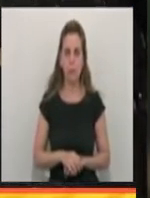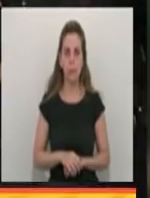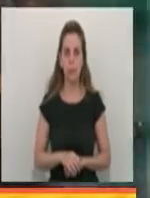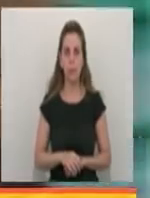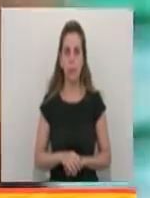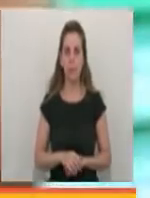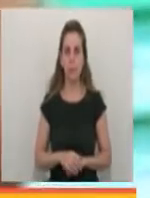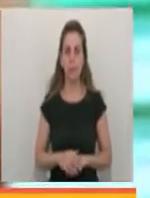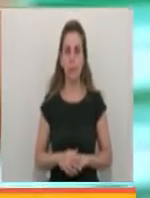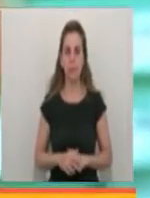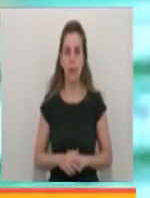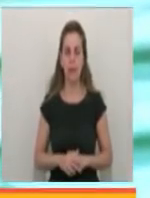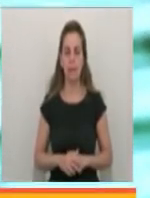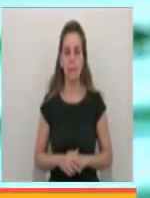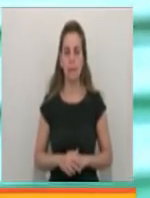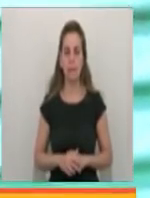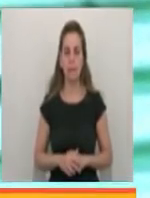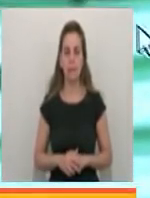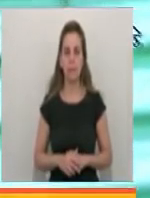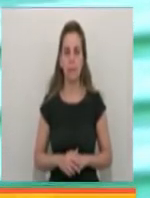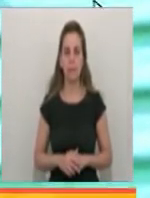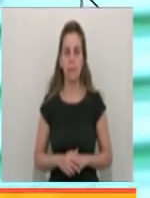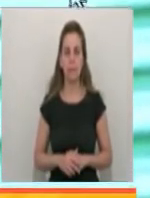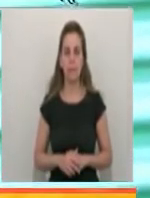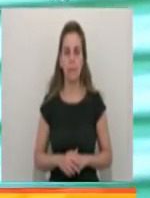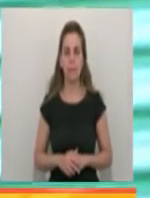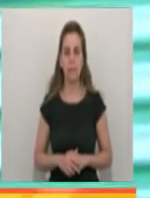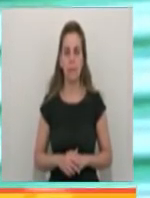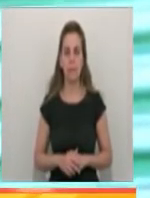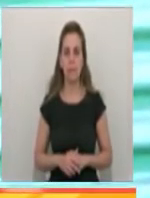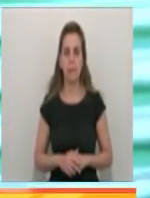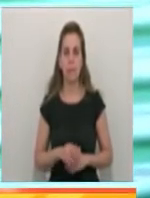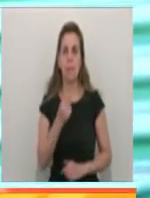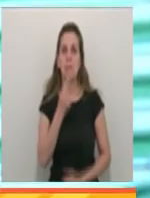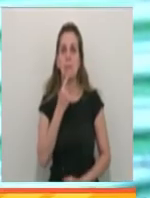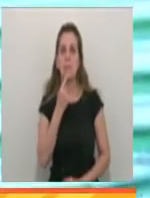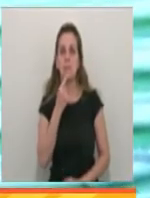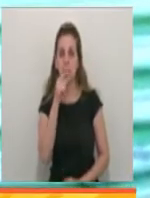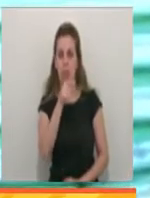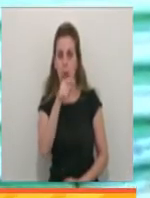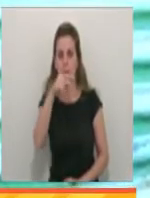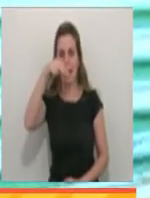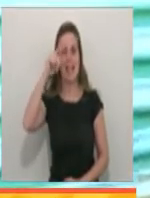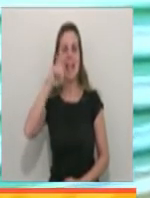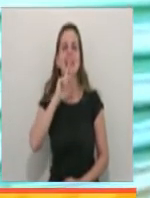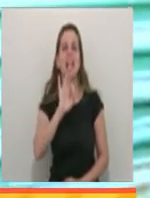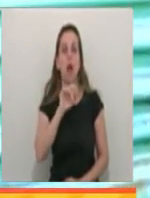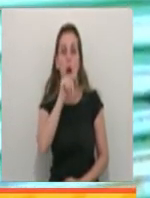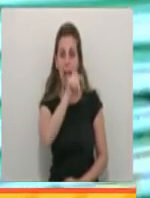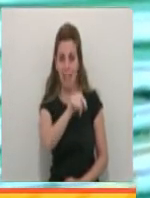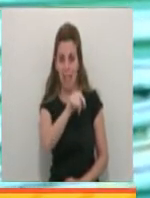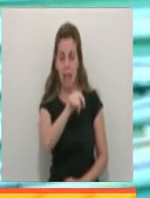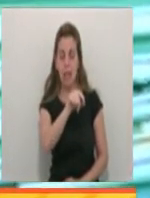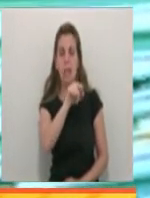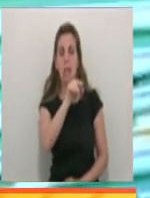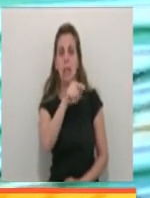Este es el futbolista Neto. Este es el último de los futbolistas que apareció debajo del fuselaje, decías, Darío, ¿no? Que lo encontraron en esta